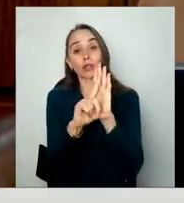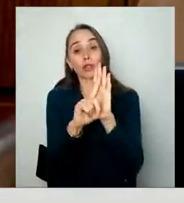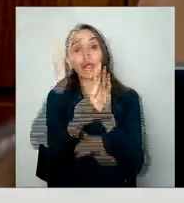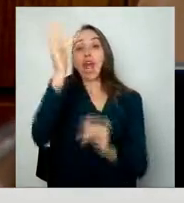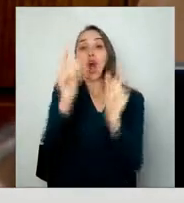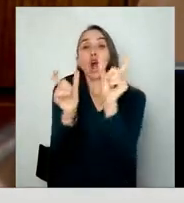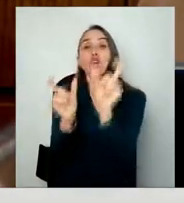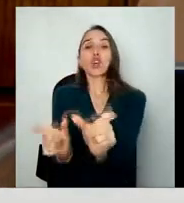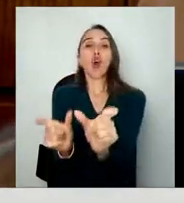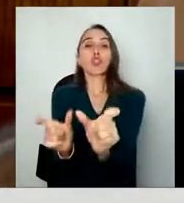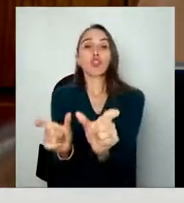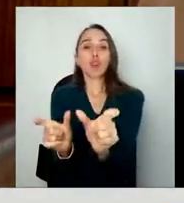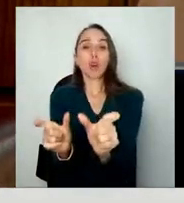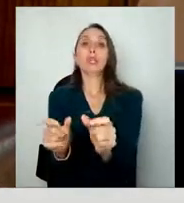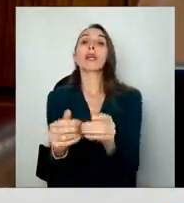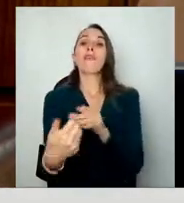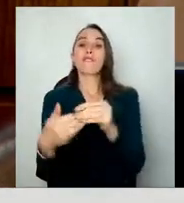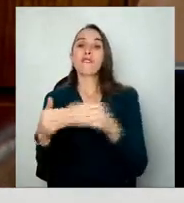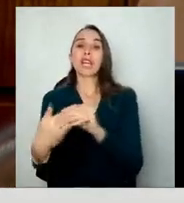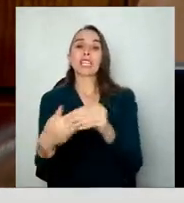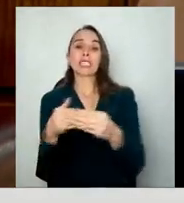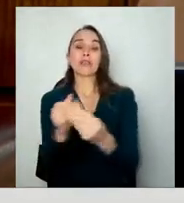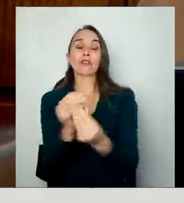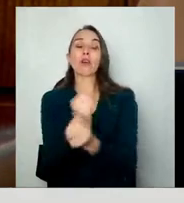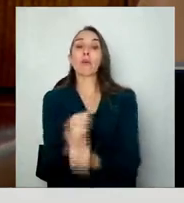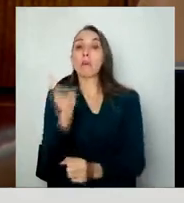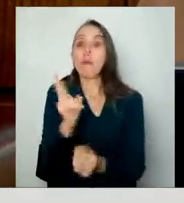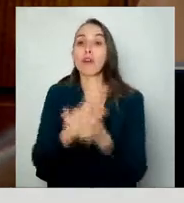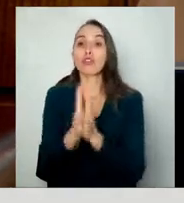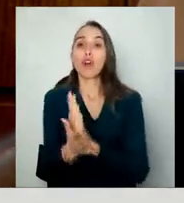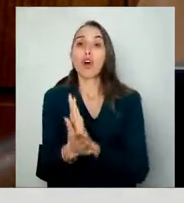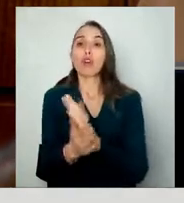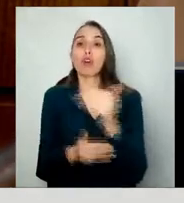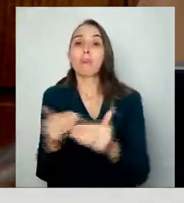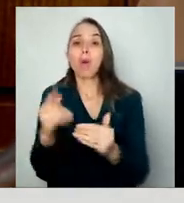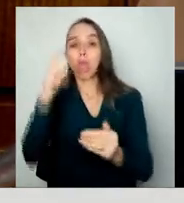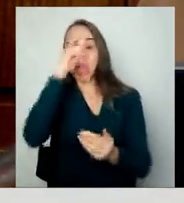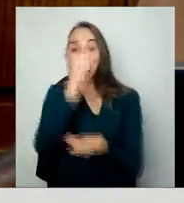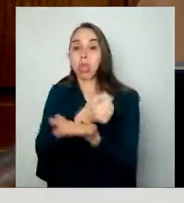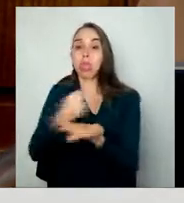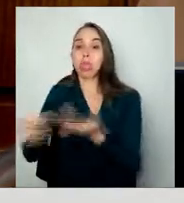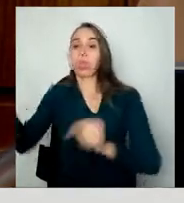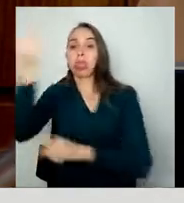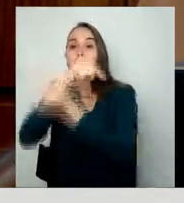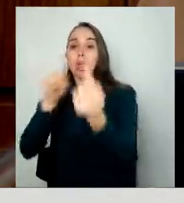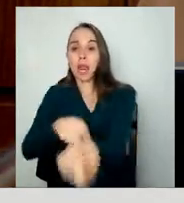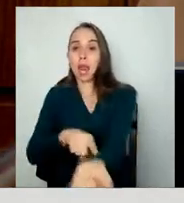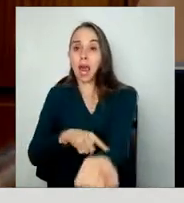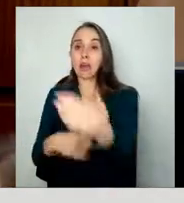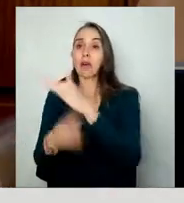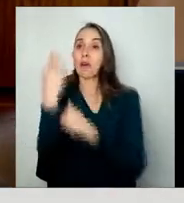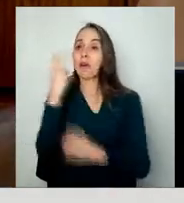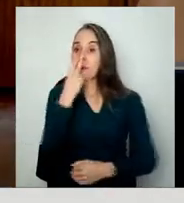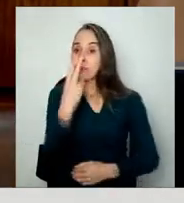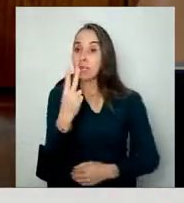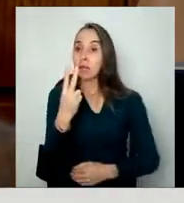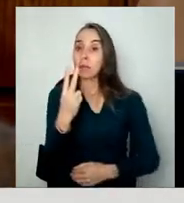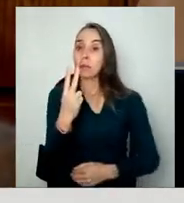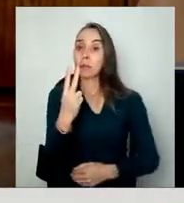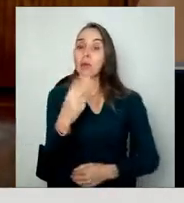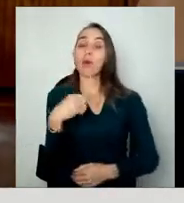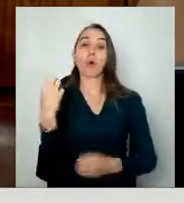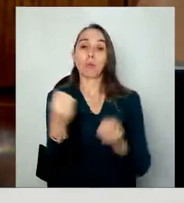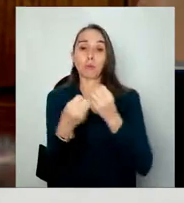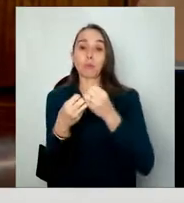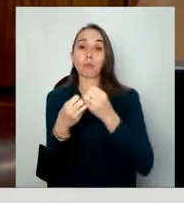que también tener flexibilidad no puede impedir Y hacer que todos sean procesos engorrosos y extensos Ya vimos la situación Por ejemplo entre muchos casos el estado